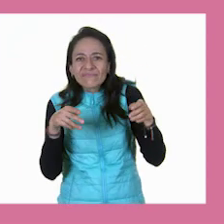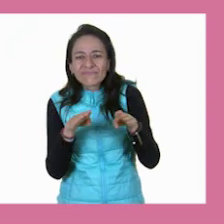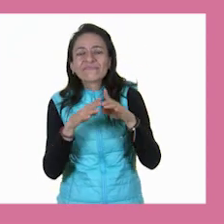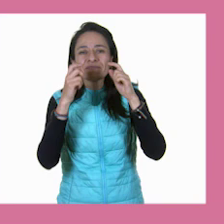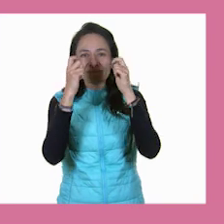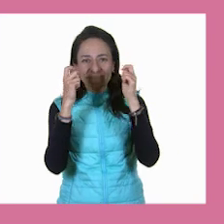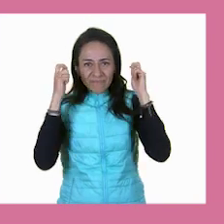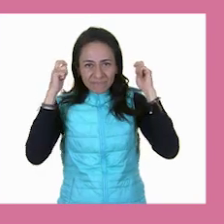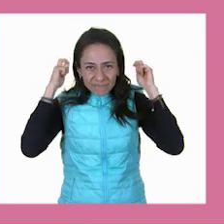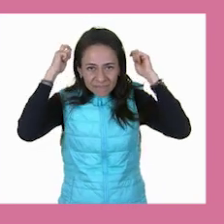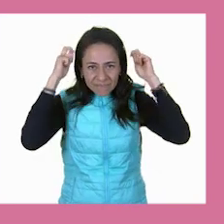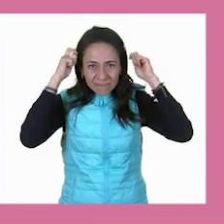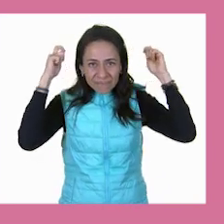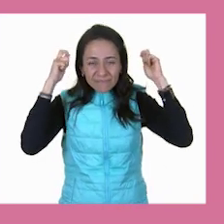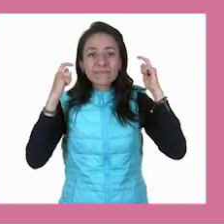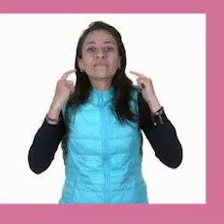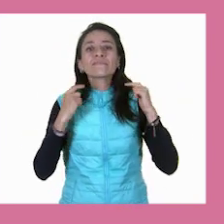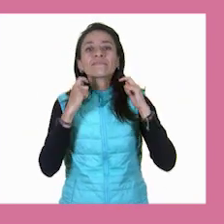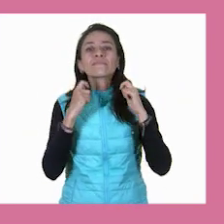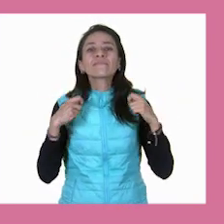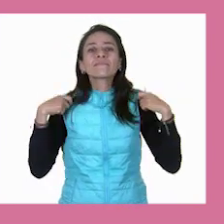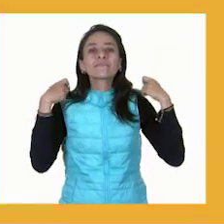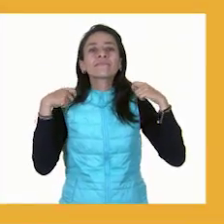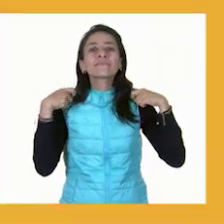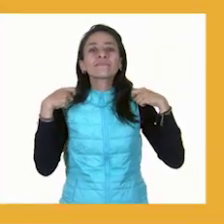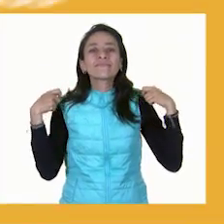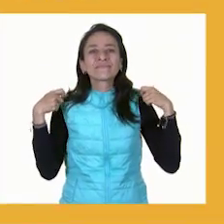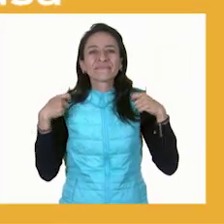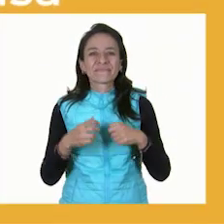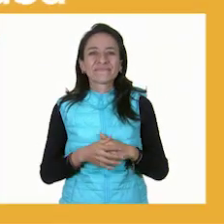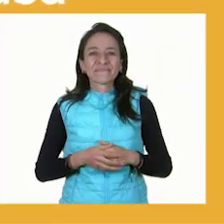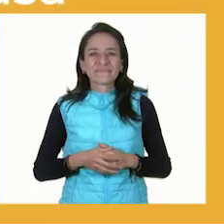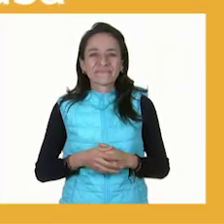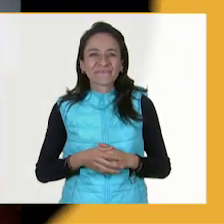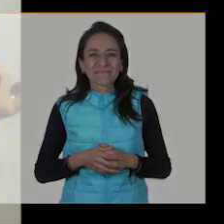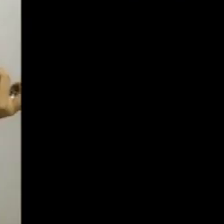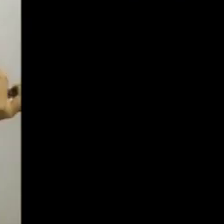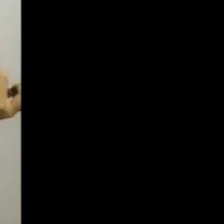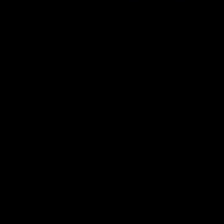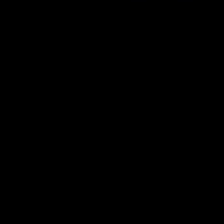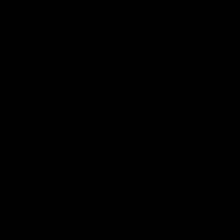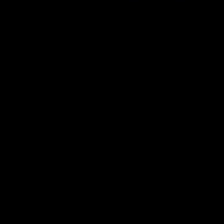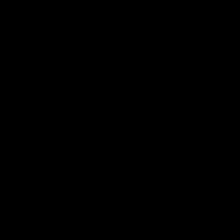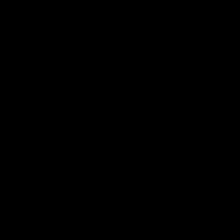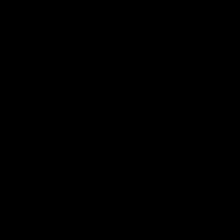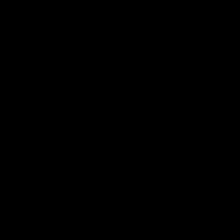las cuerdas sobre tu cabeza y alrededor de tu cuello.